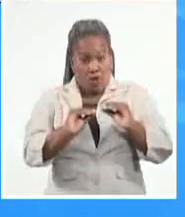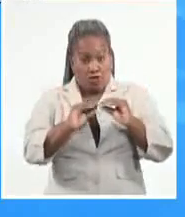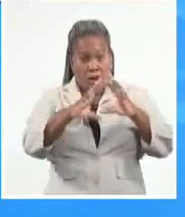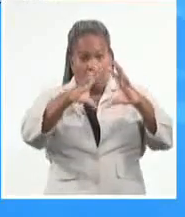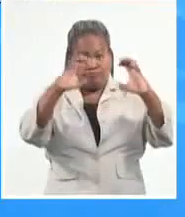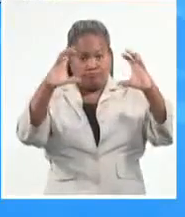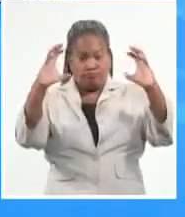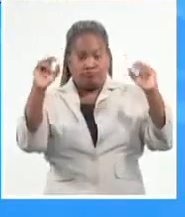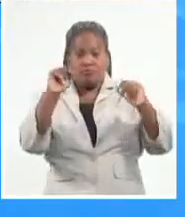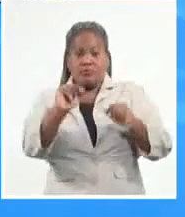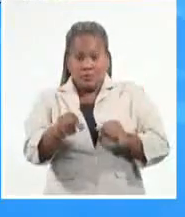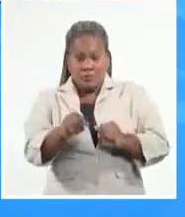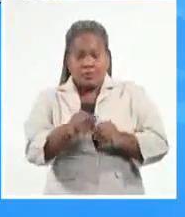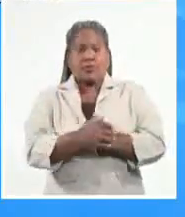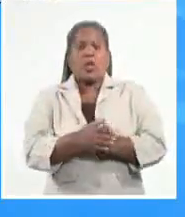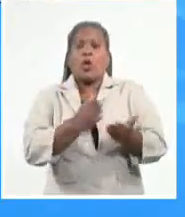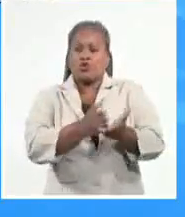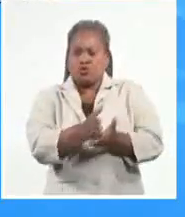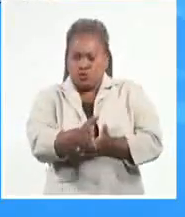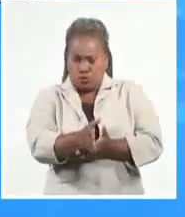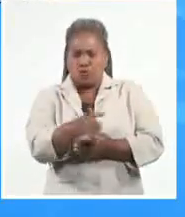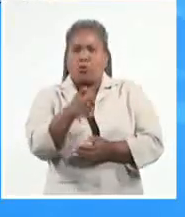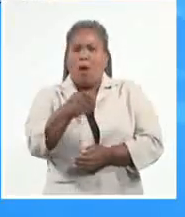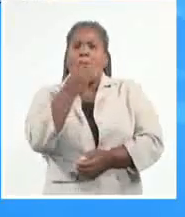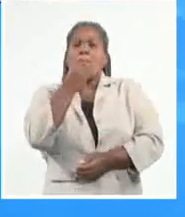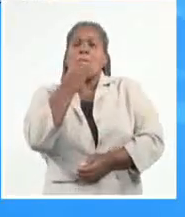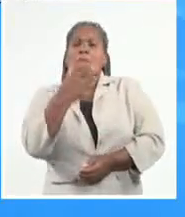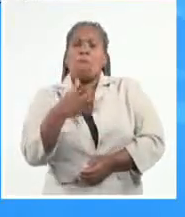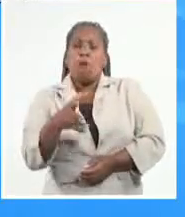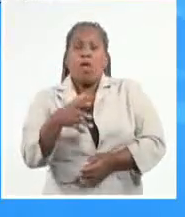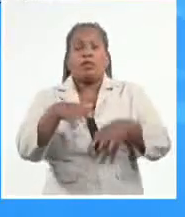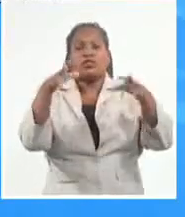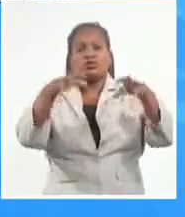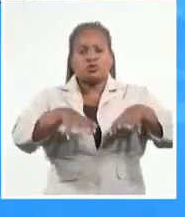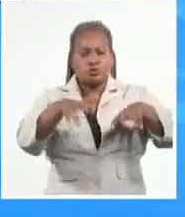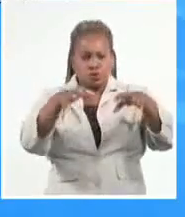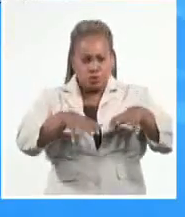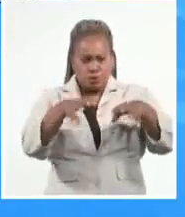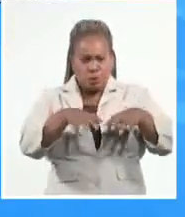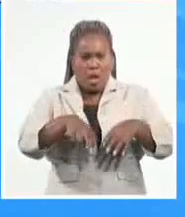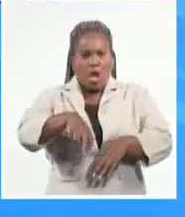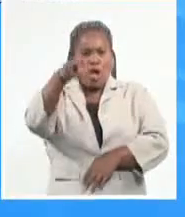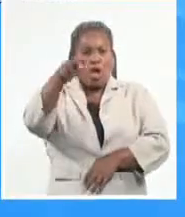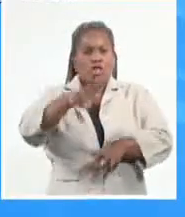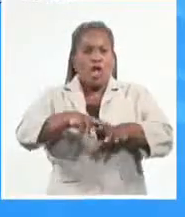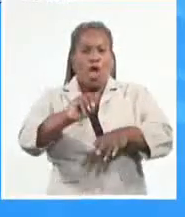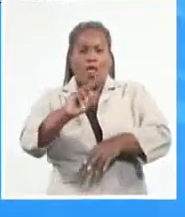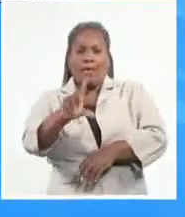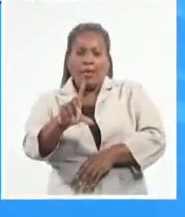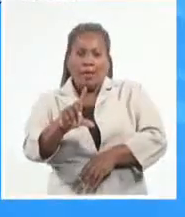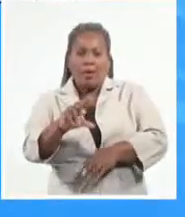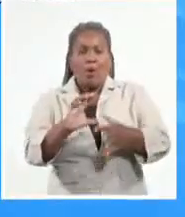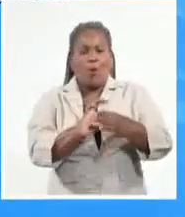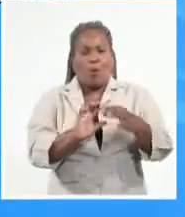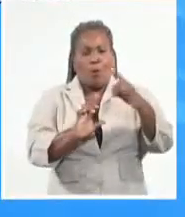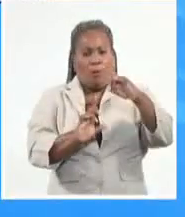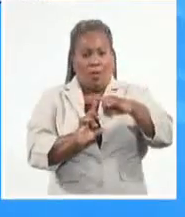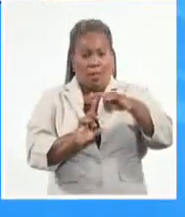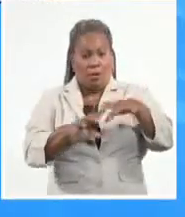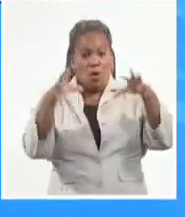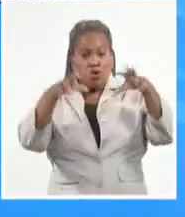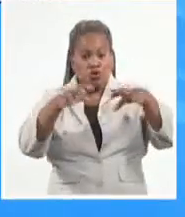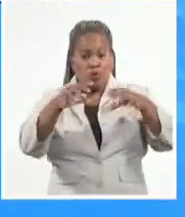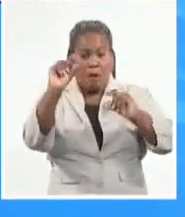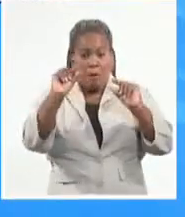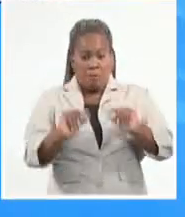parte de Cuba, todavía también con la posibilidad de algunas lluvias en el norte de Holguín y de Guantánamo y escasas precipitaciones en el